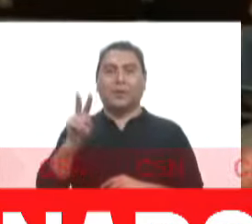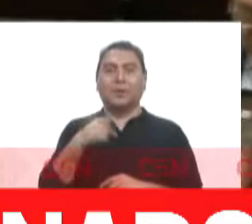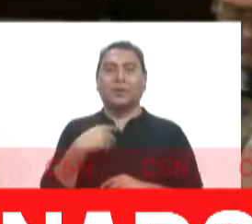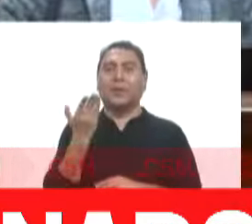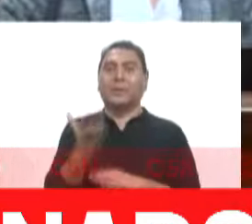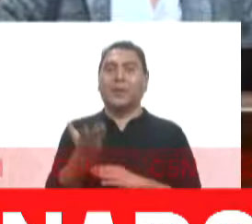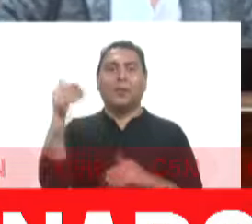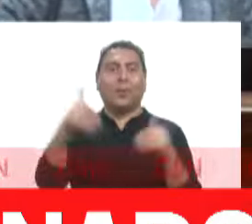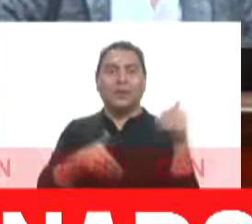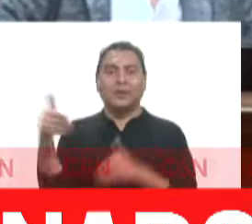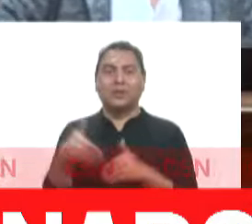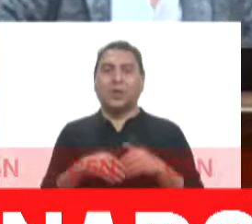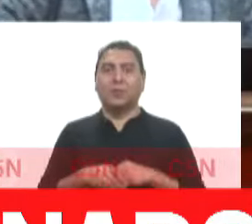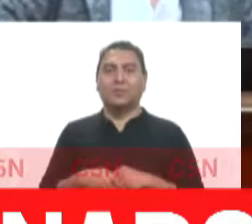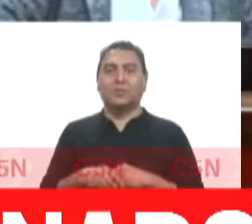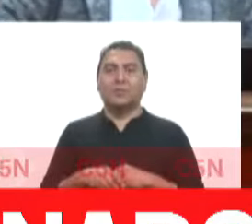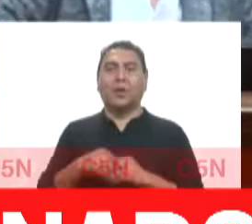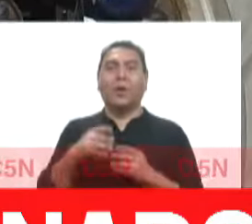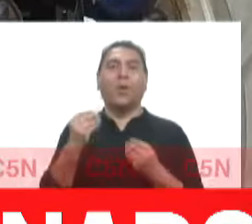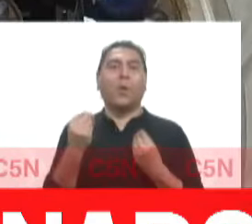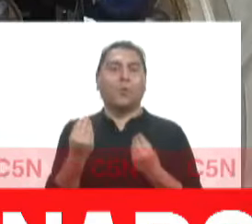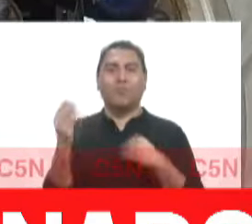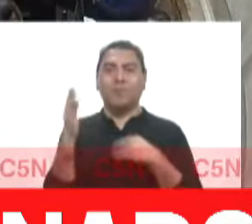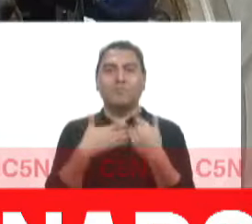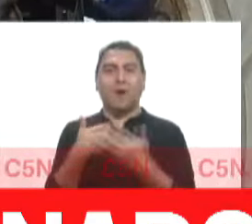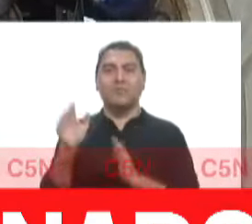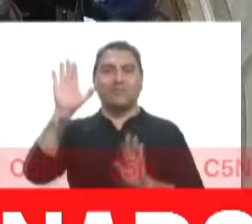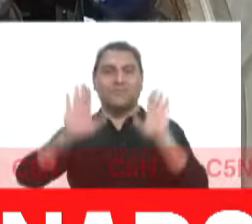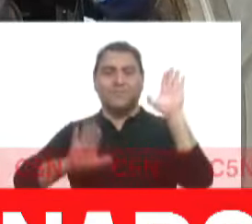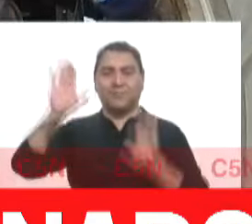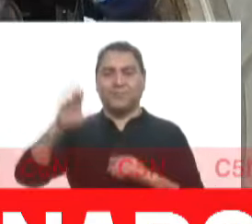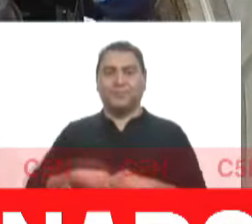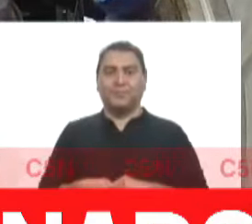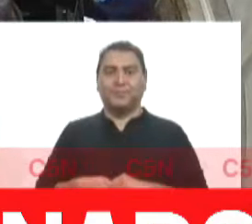Se lo somete a votación, a mano alzada, por favor.